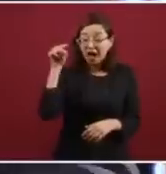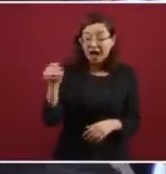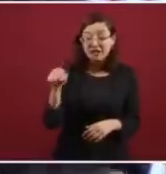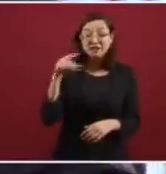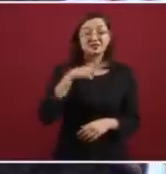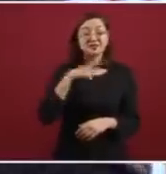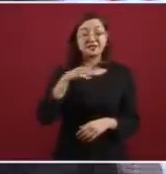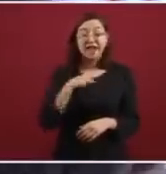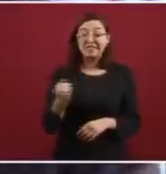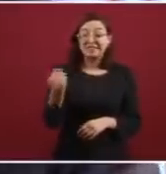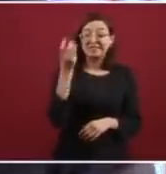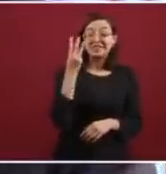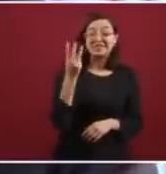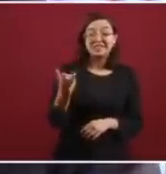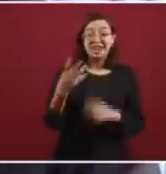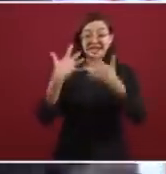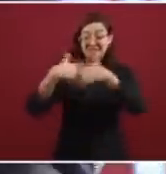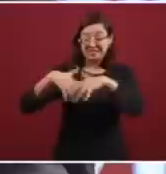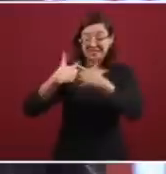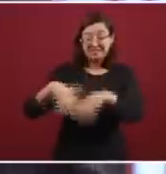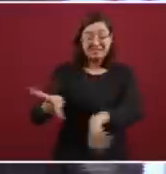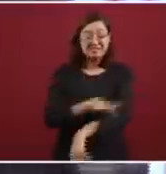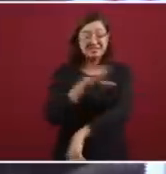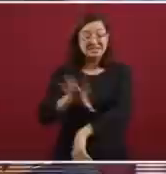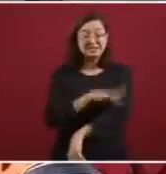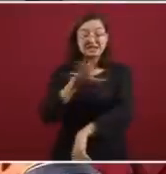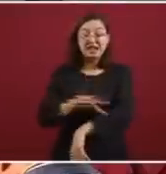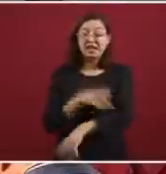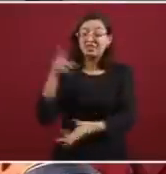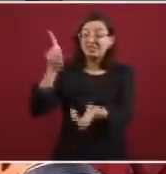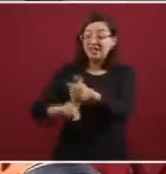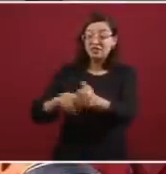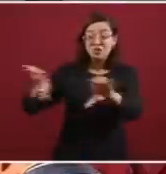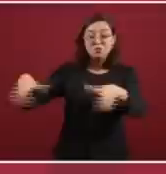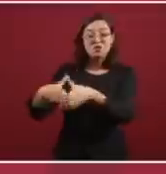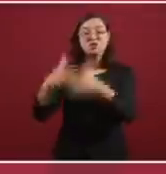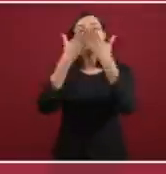3 hidroeléctricas. No hay luz en las comunidades.